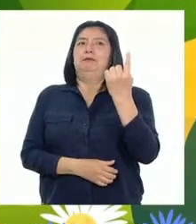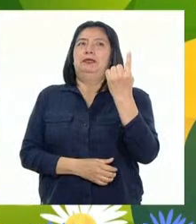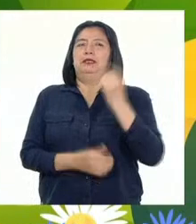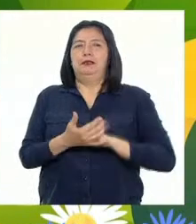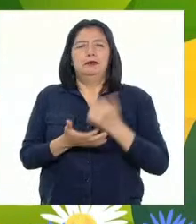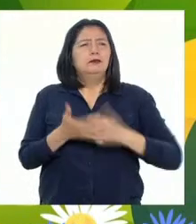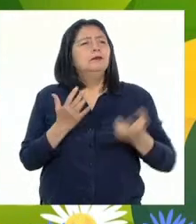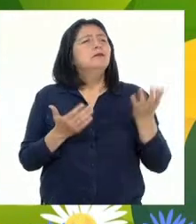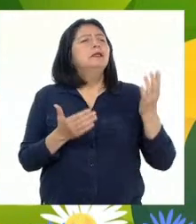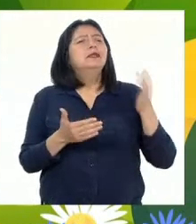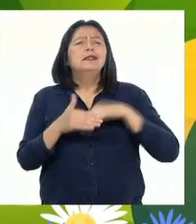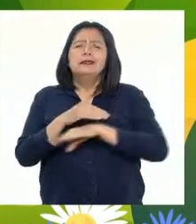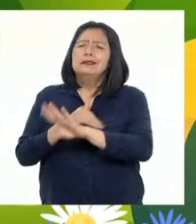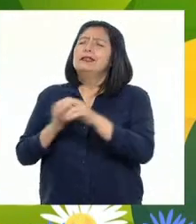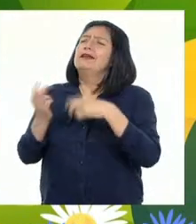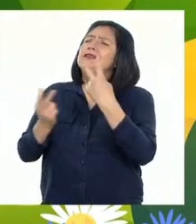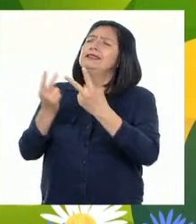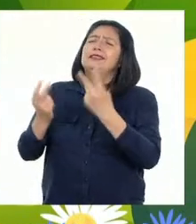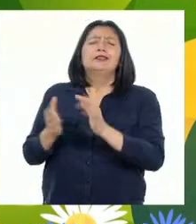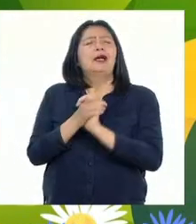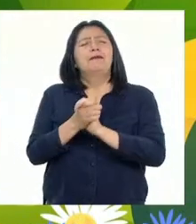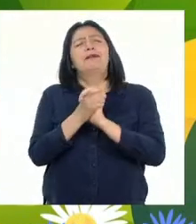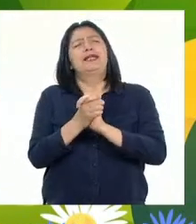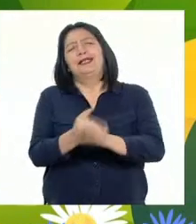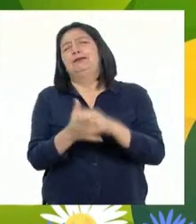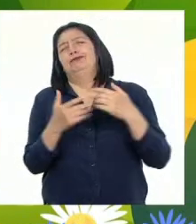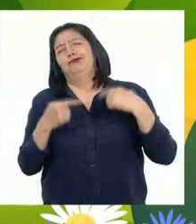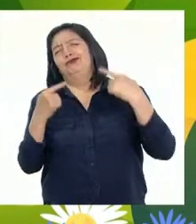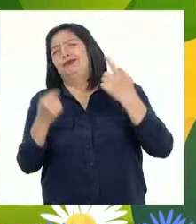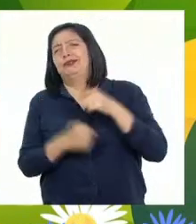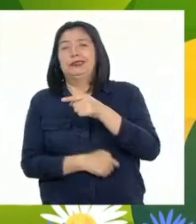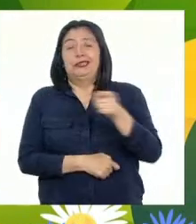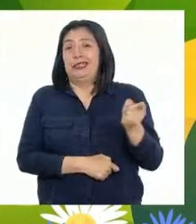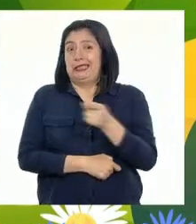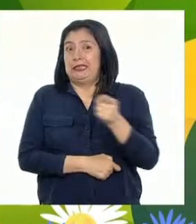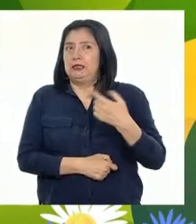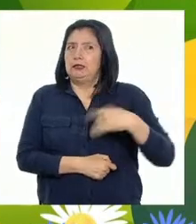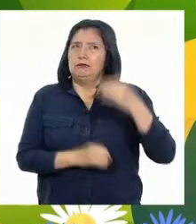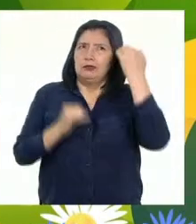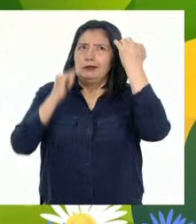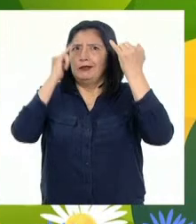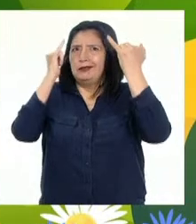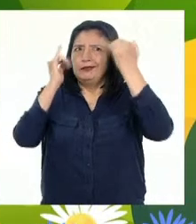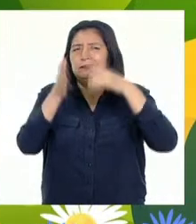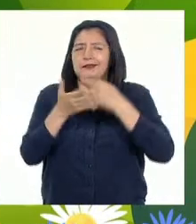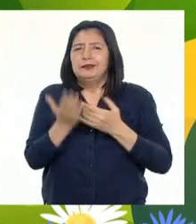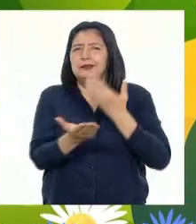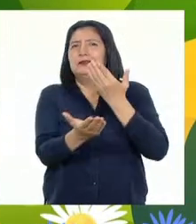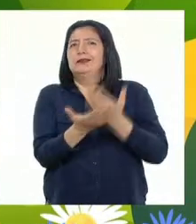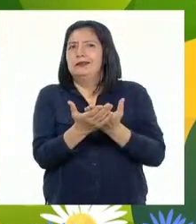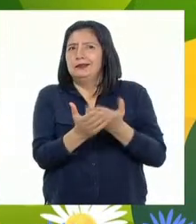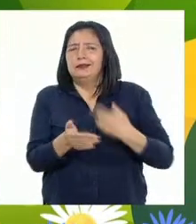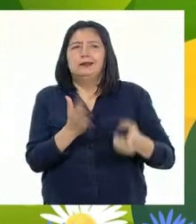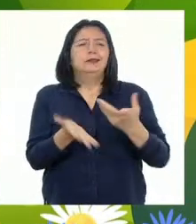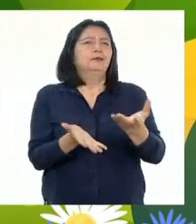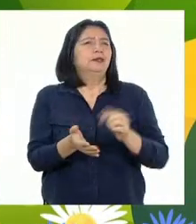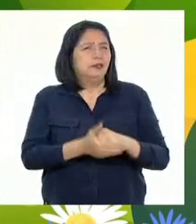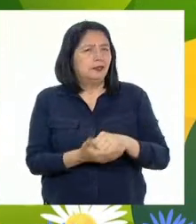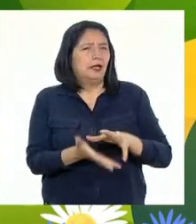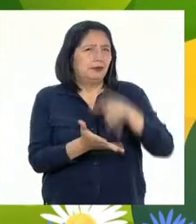una vuelta para visitar a unas grandes amigas. Ellas son las que proponen todo lo que aprendemos a lo largo de las